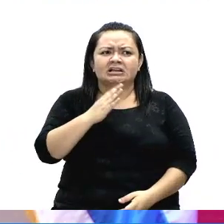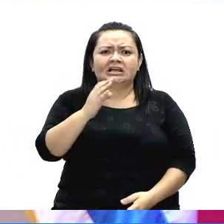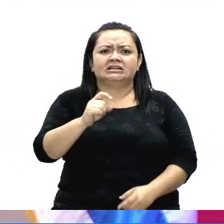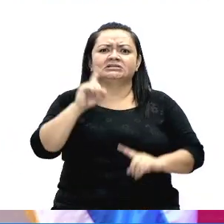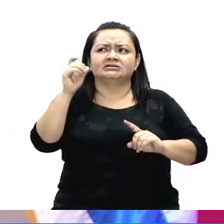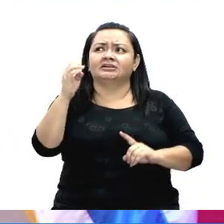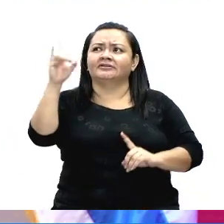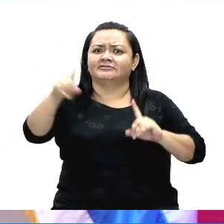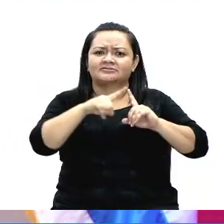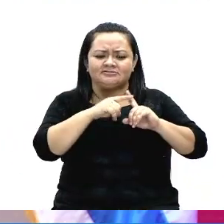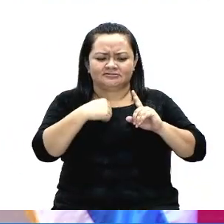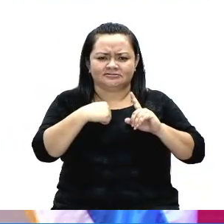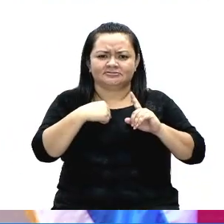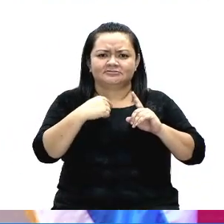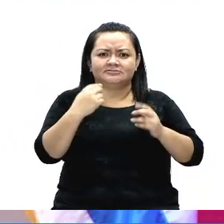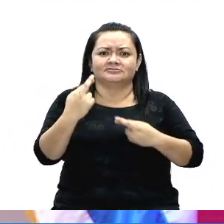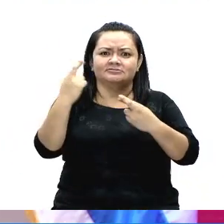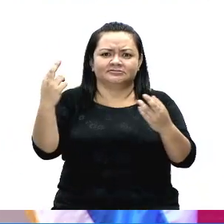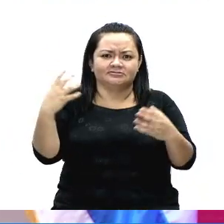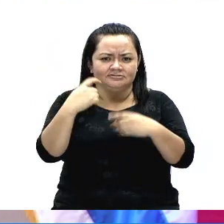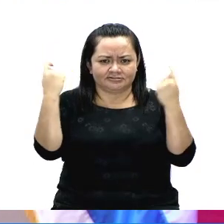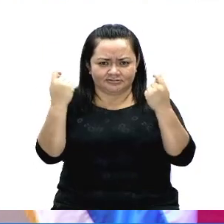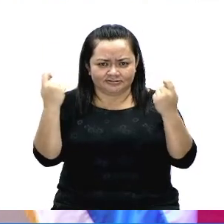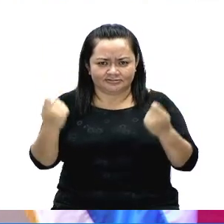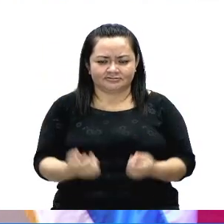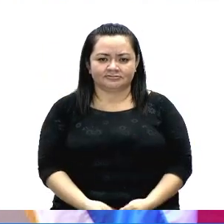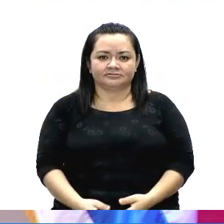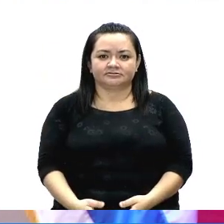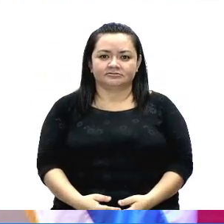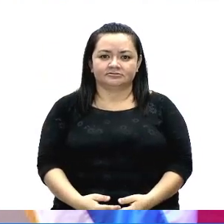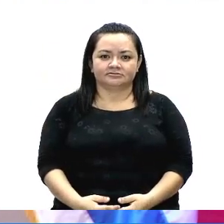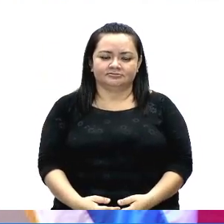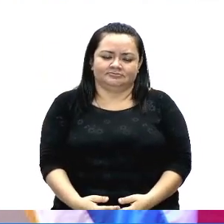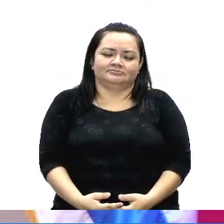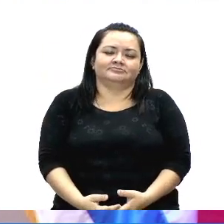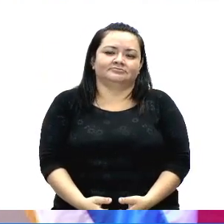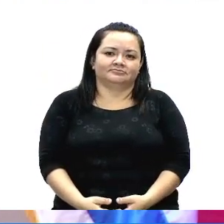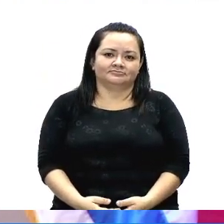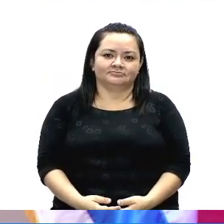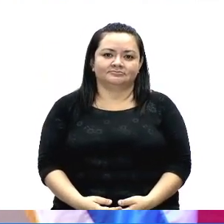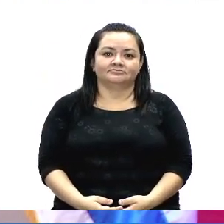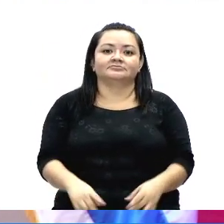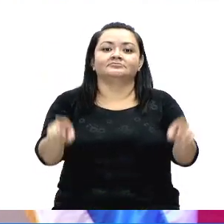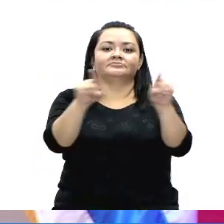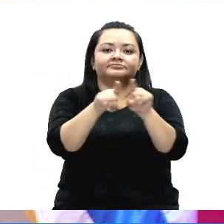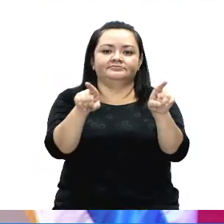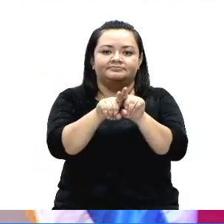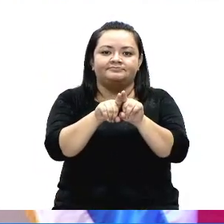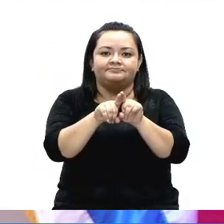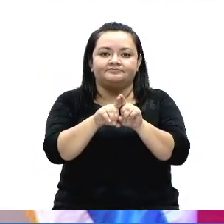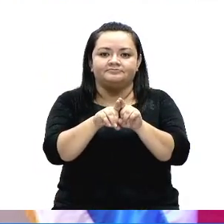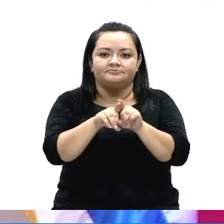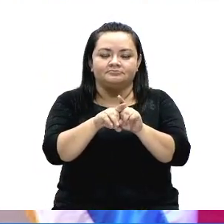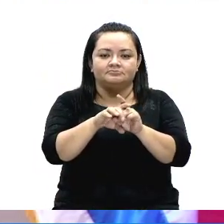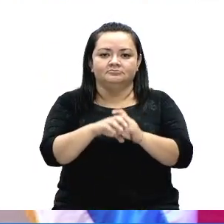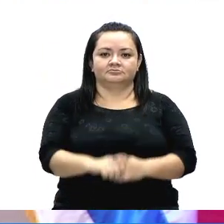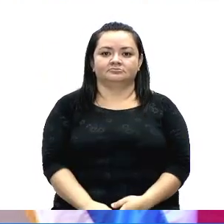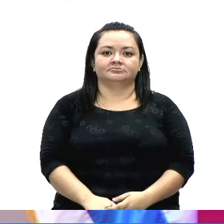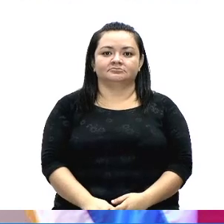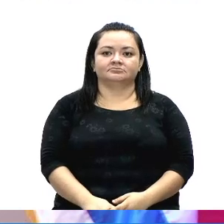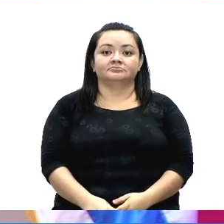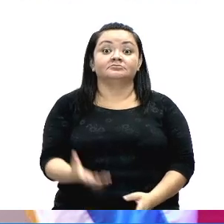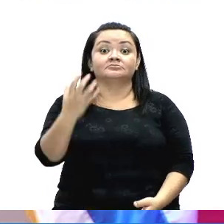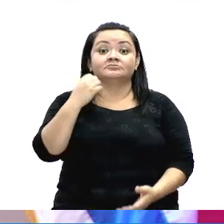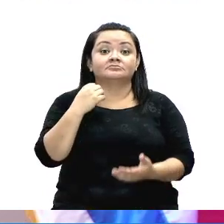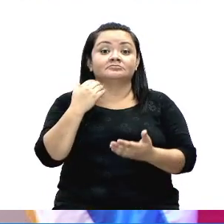vosotros esperanza de gloria gloria al señor pero hermano yo lo que quiero llegar